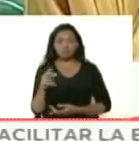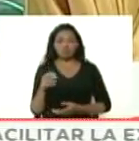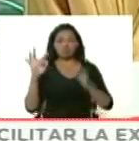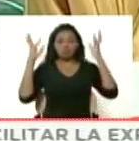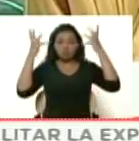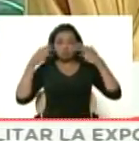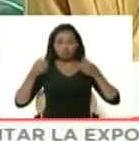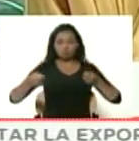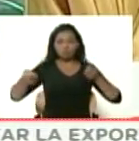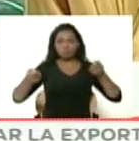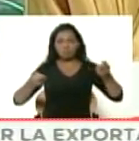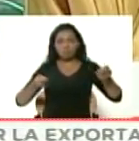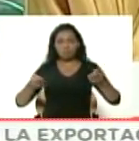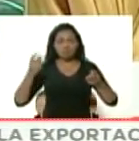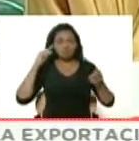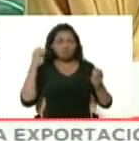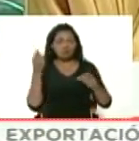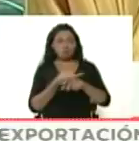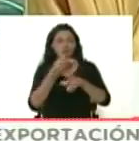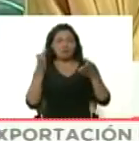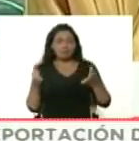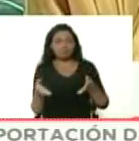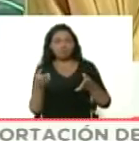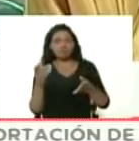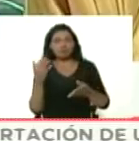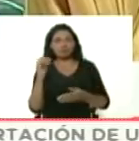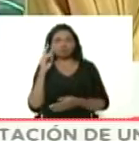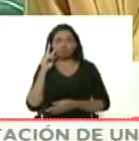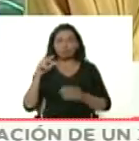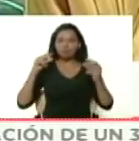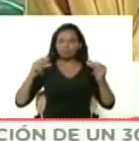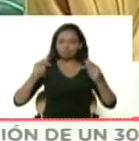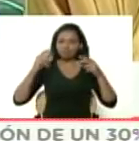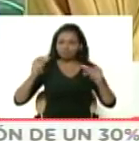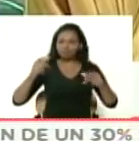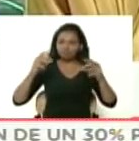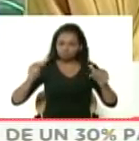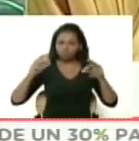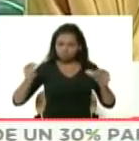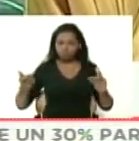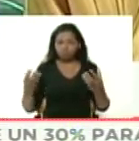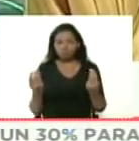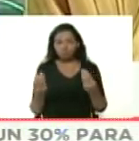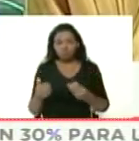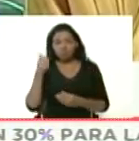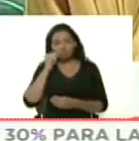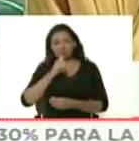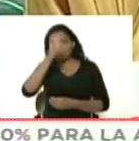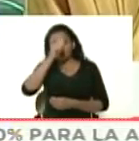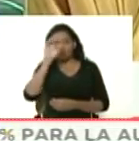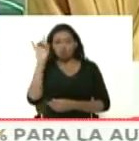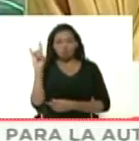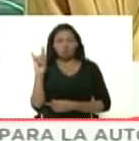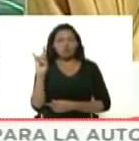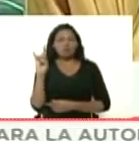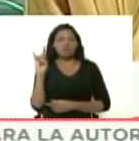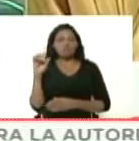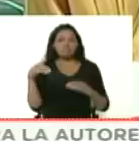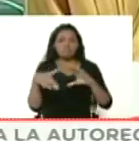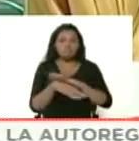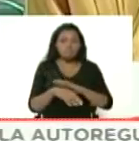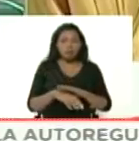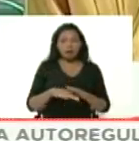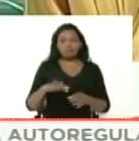jefa, Carmen Teresa Meléndez Rivas, la vi muy activa. Sábado, domingo, lunes y martes de